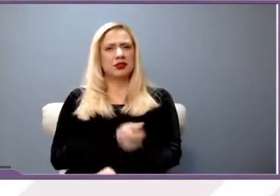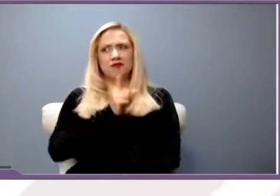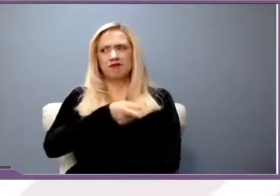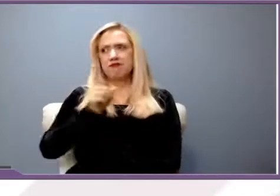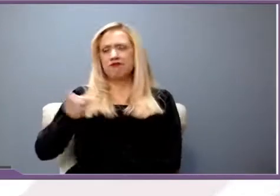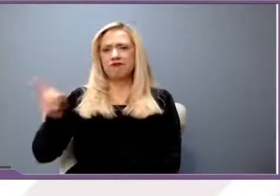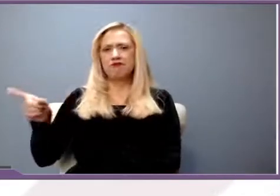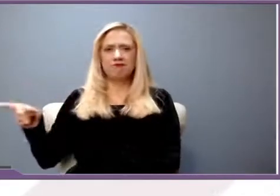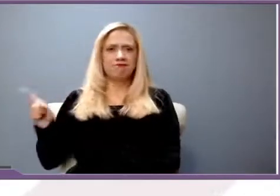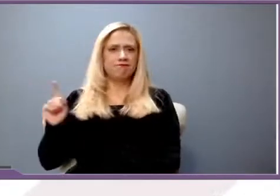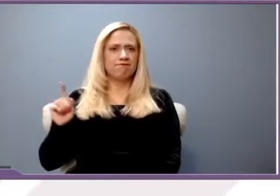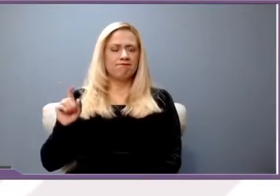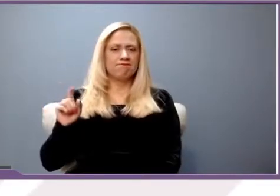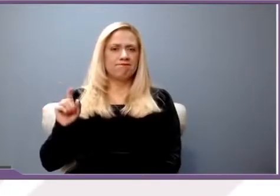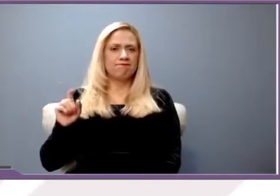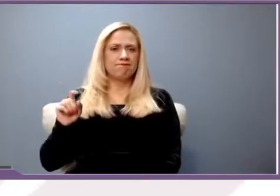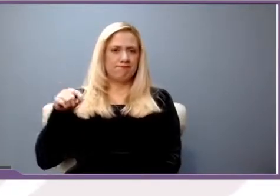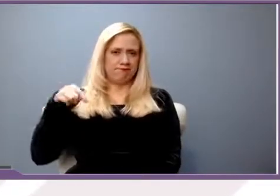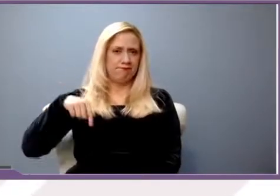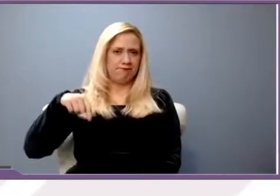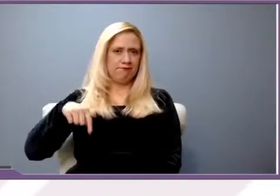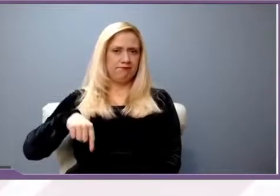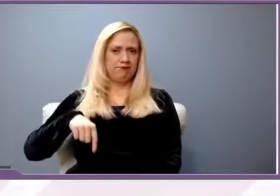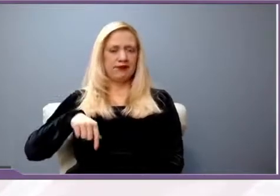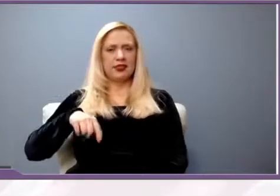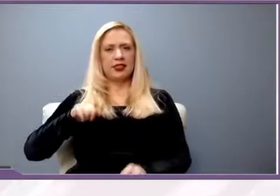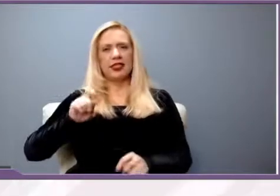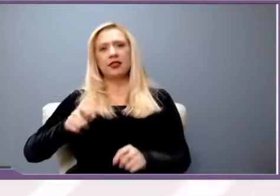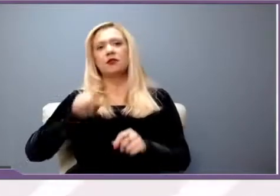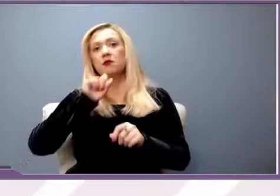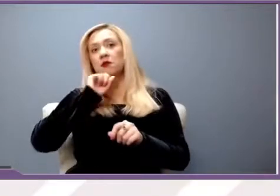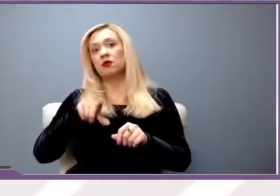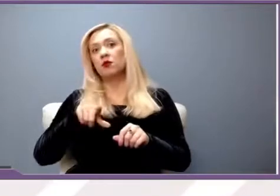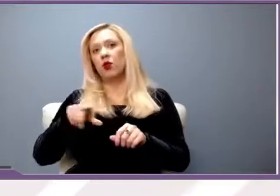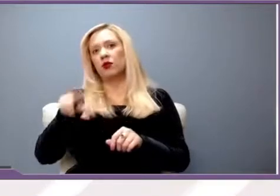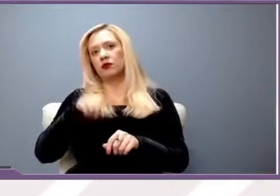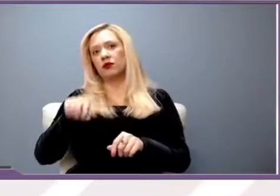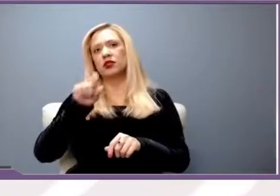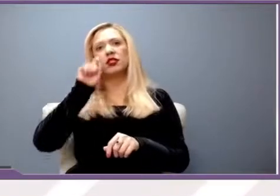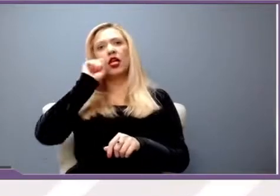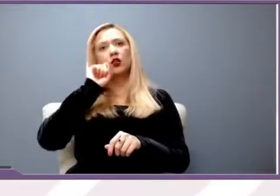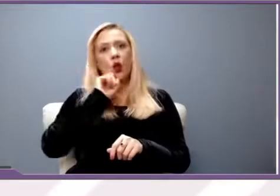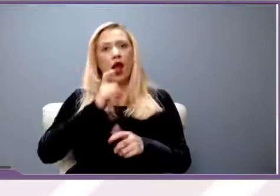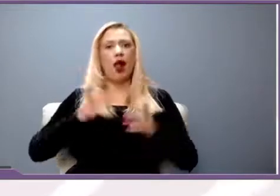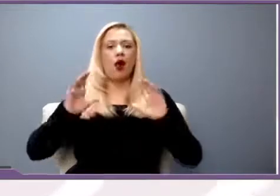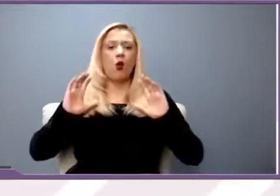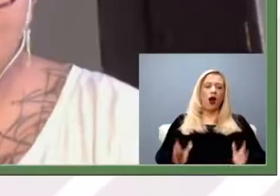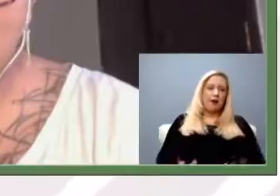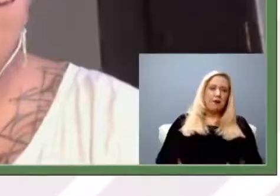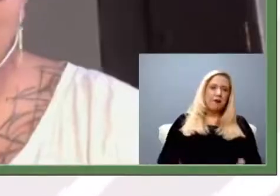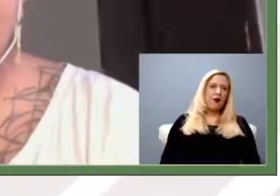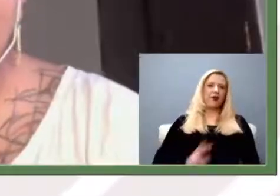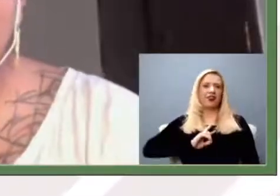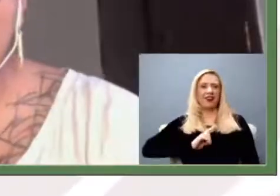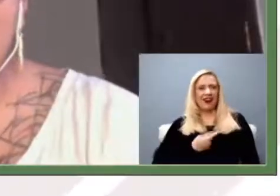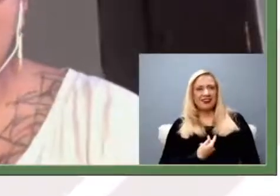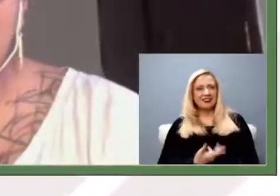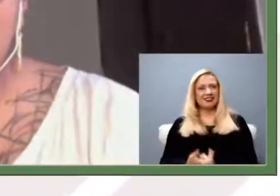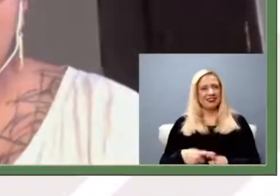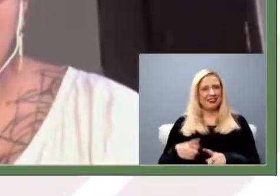compañeros de la disidencia sexual también, ¿no? Disidencia corporal, a veces se presentan